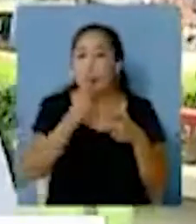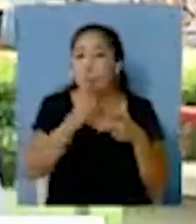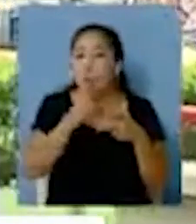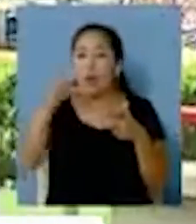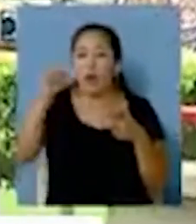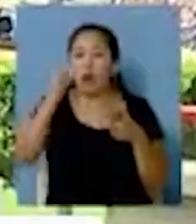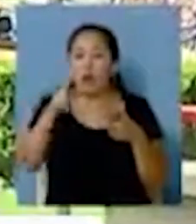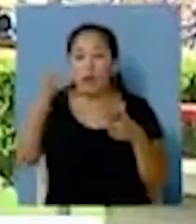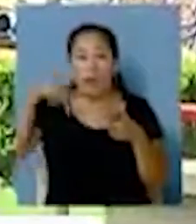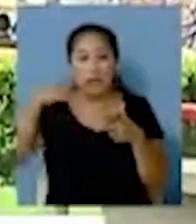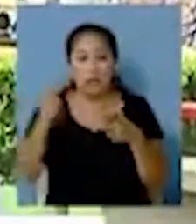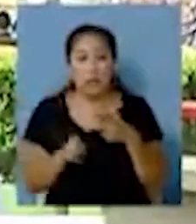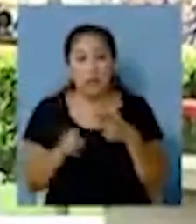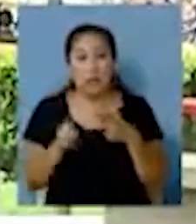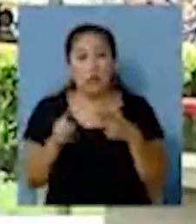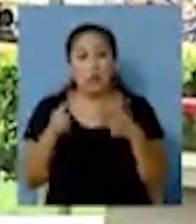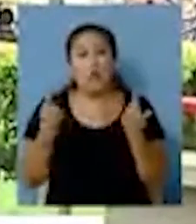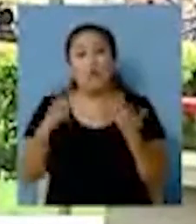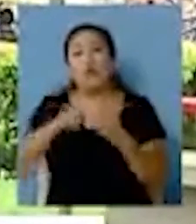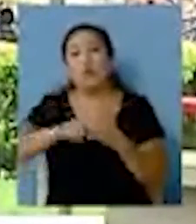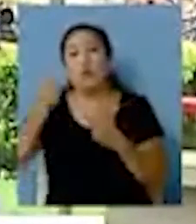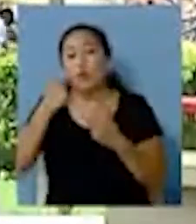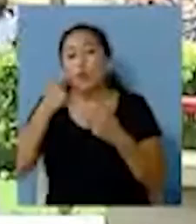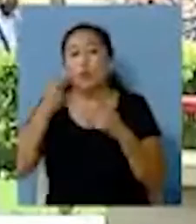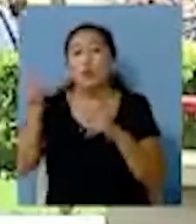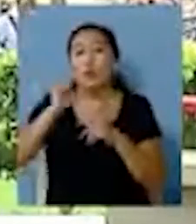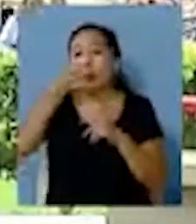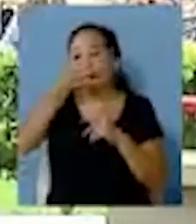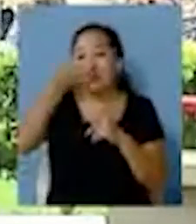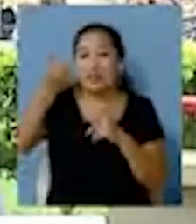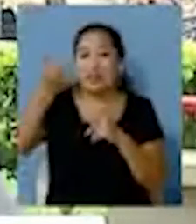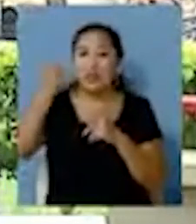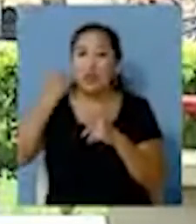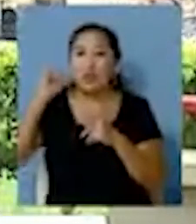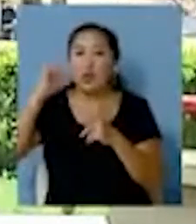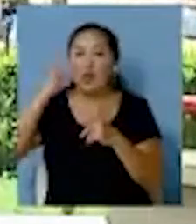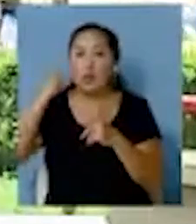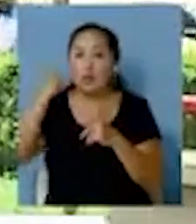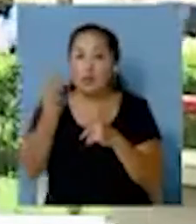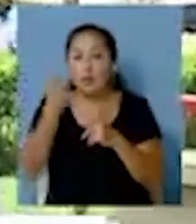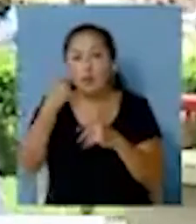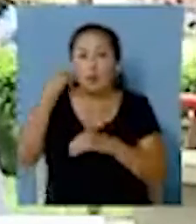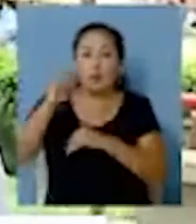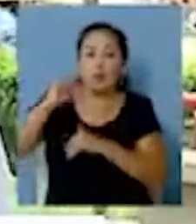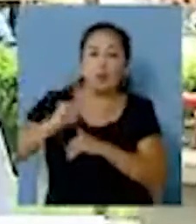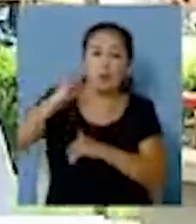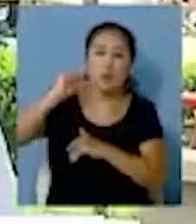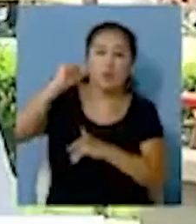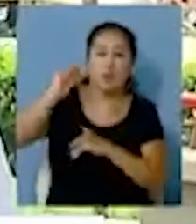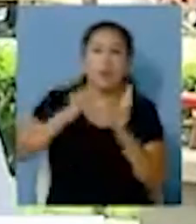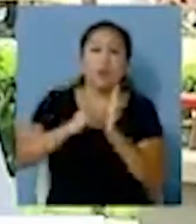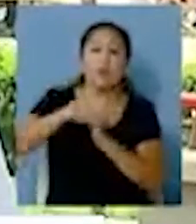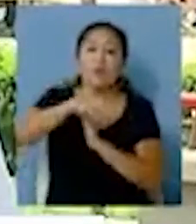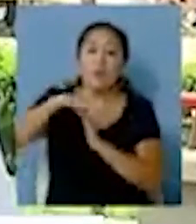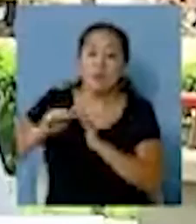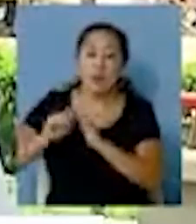Lozano. Digamos, está dentro del cuadro tarifario, 26,91, y así sucesivamente. Así que en ese sentido